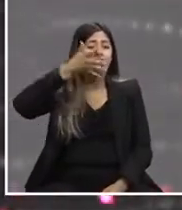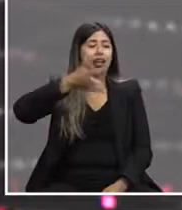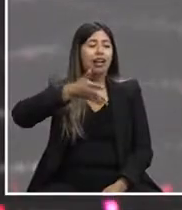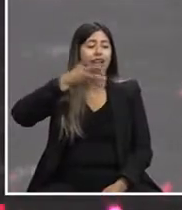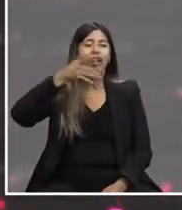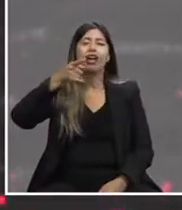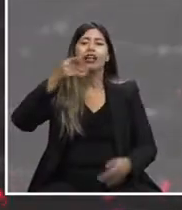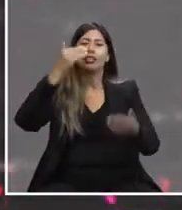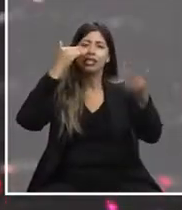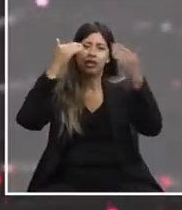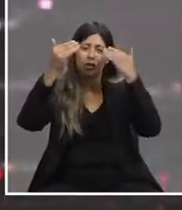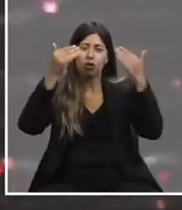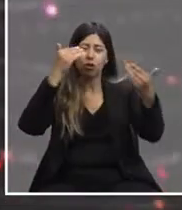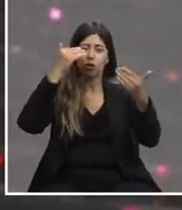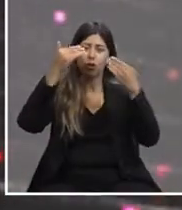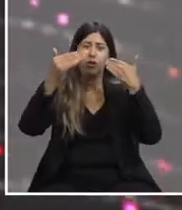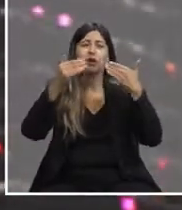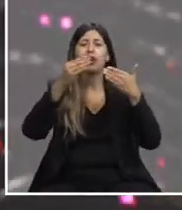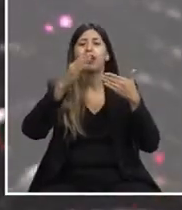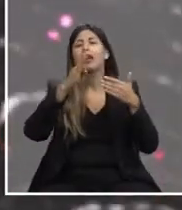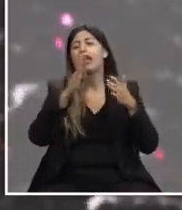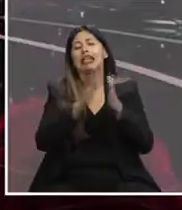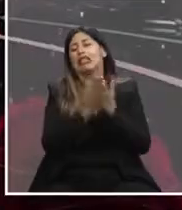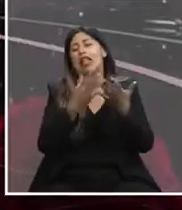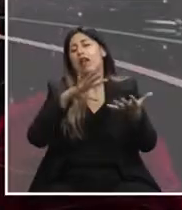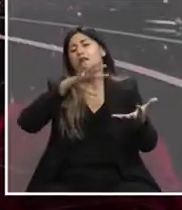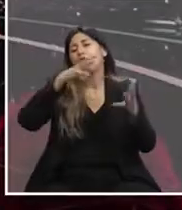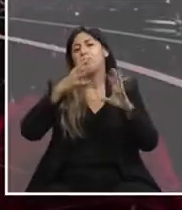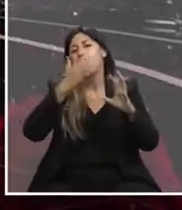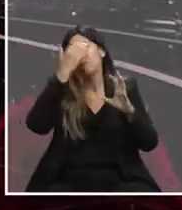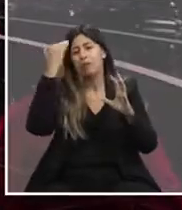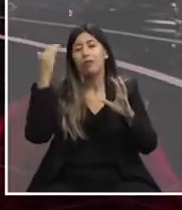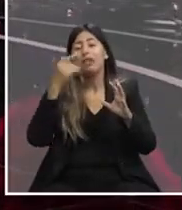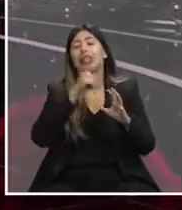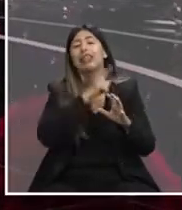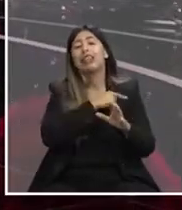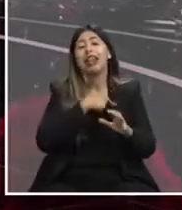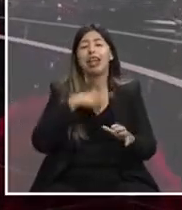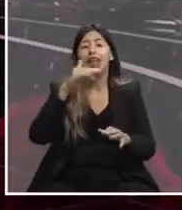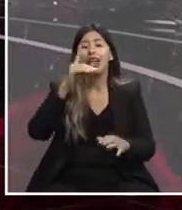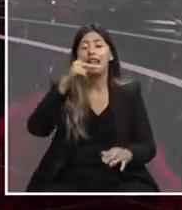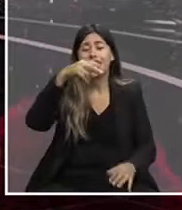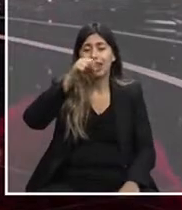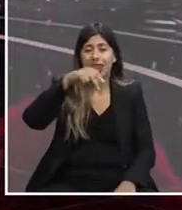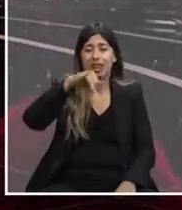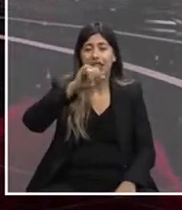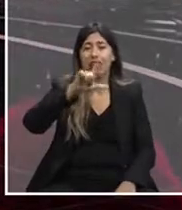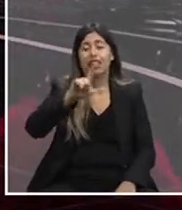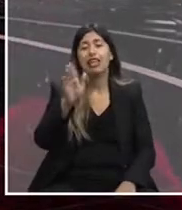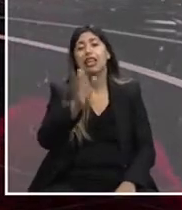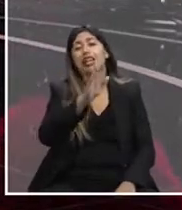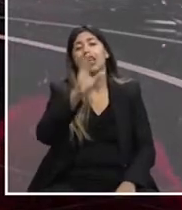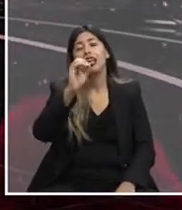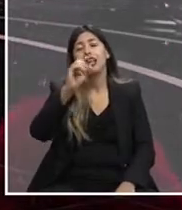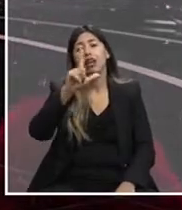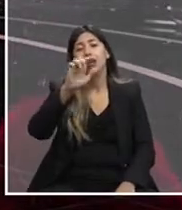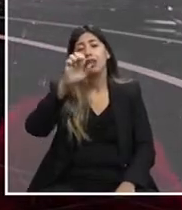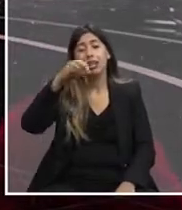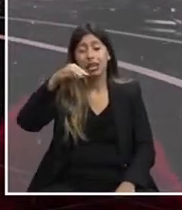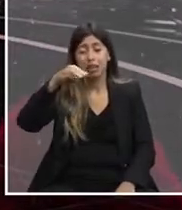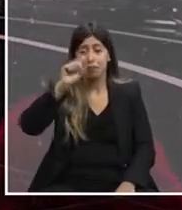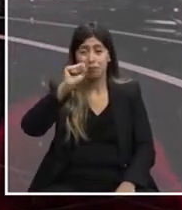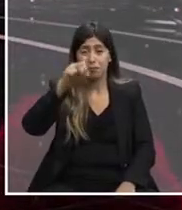un psicólogo que es bestseller global, Daniel Goleman, que dio a mediados de año de